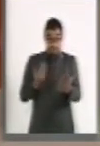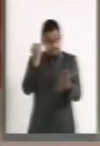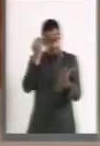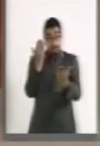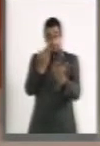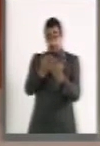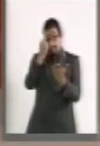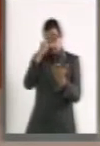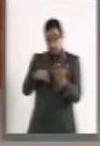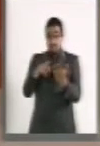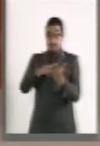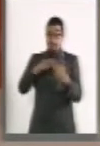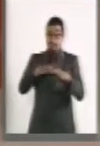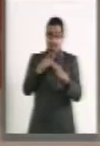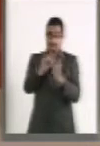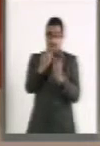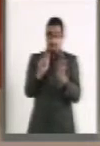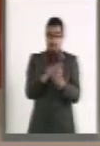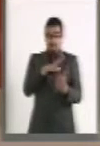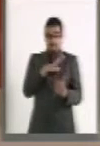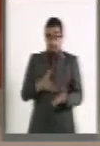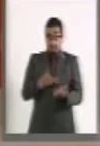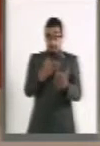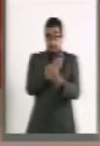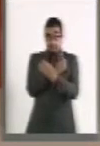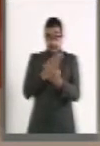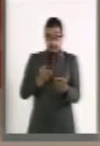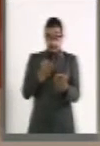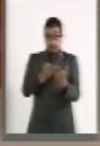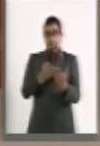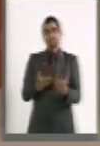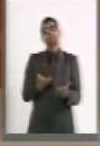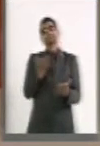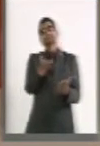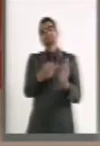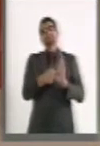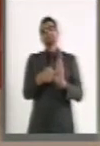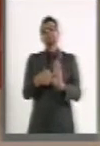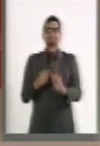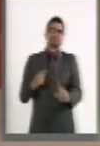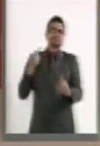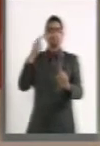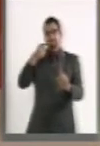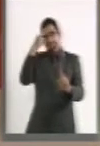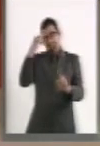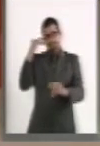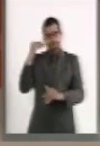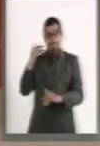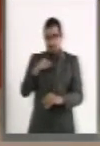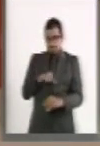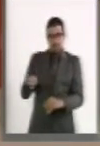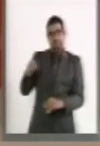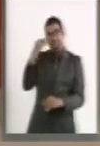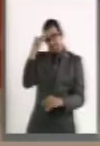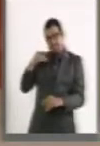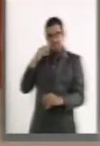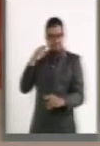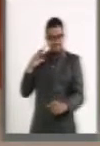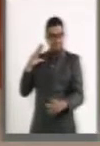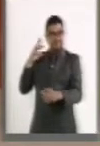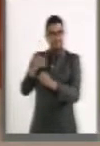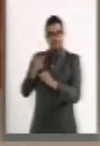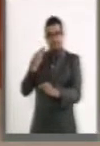de reforma a la Ley General de Educación que hoy presento tiene como objeto avanzar en el reconocimiento y